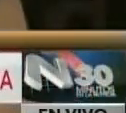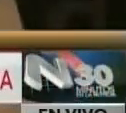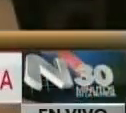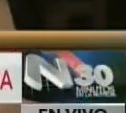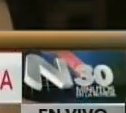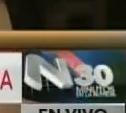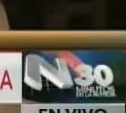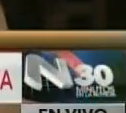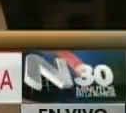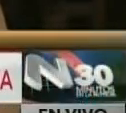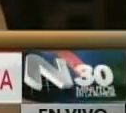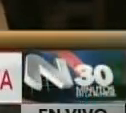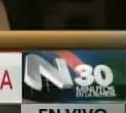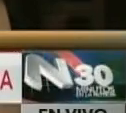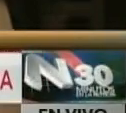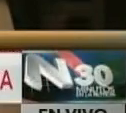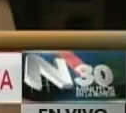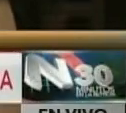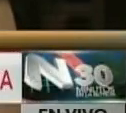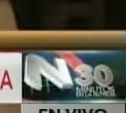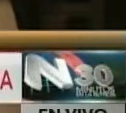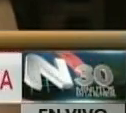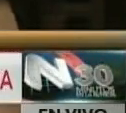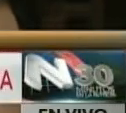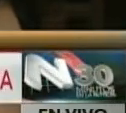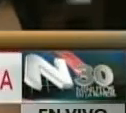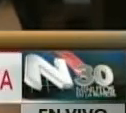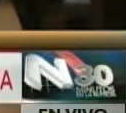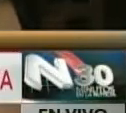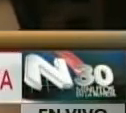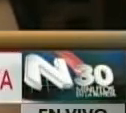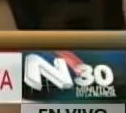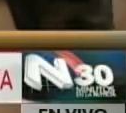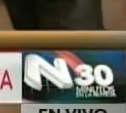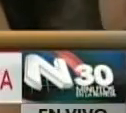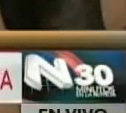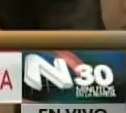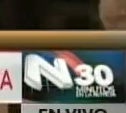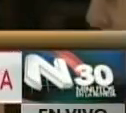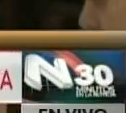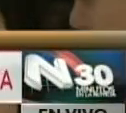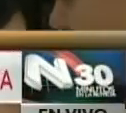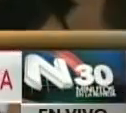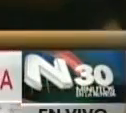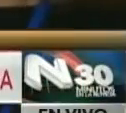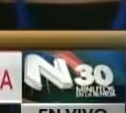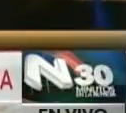Damos paso a Andrea Rodríguez, de AP. Se prepara Fabiola López, de Telesur.